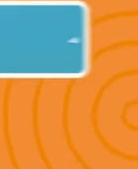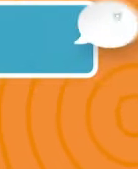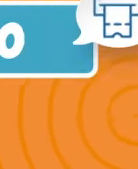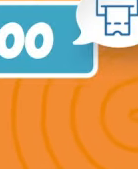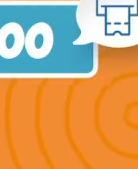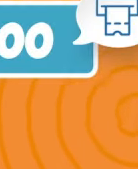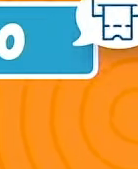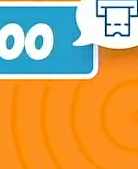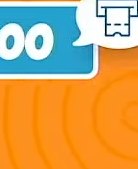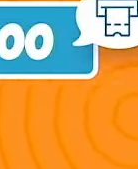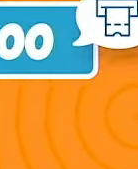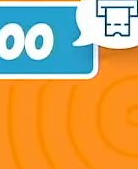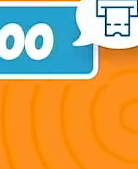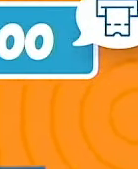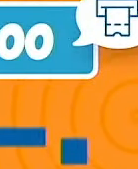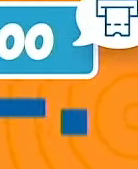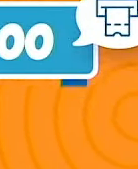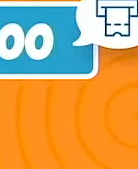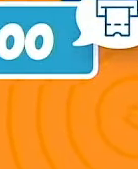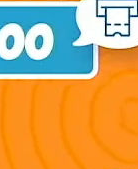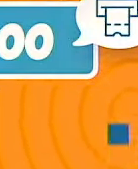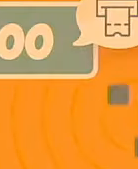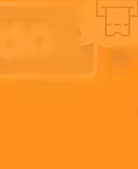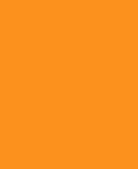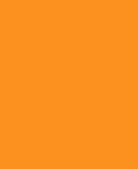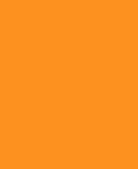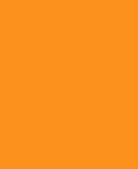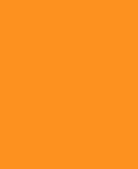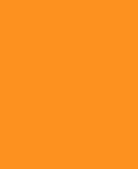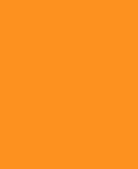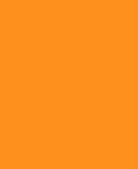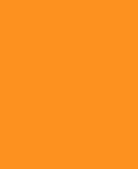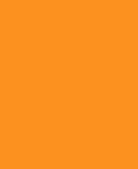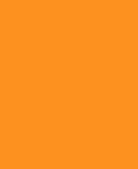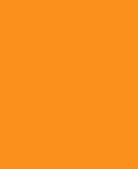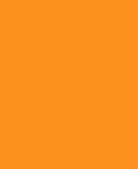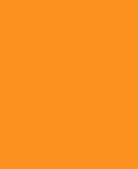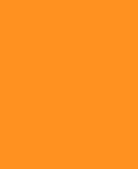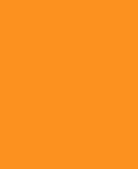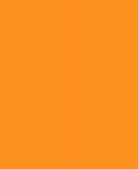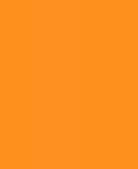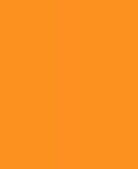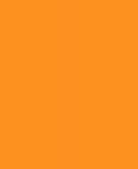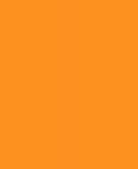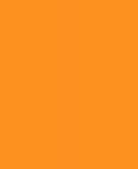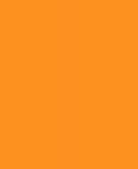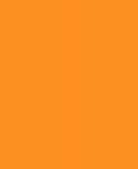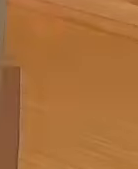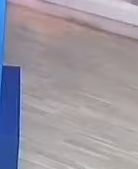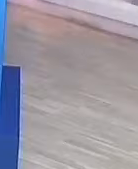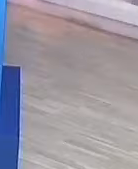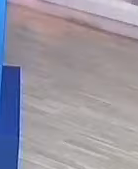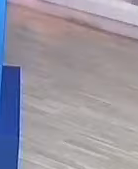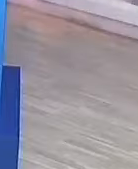suerte tendré. Bienvenidos al sorteo Loto. ¡Loto! ¡Te cambia la vida!